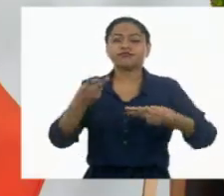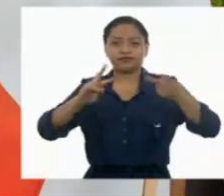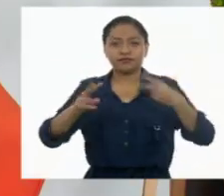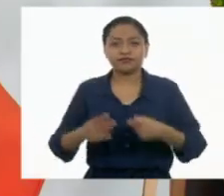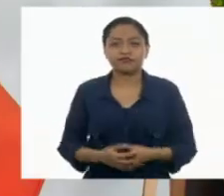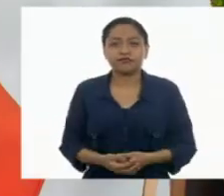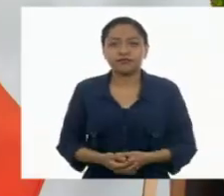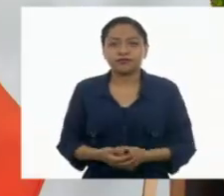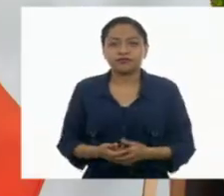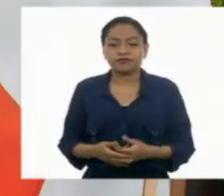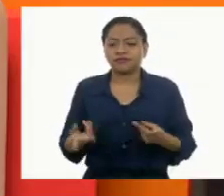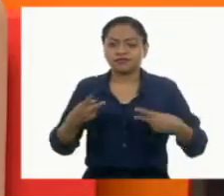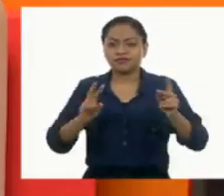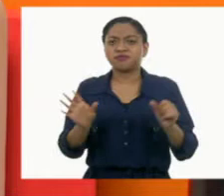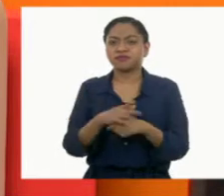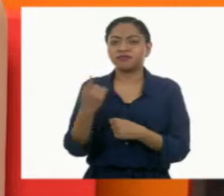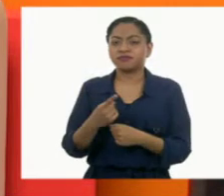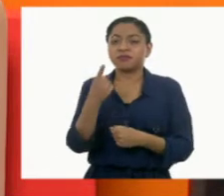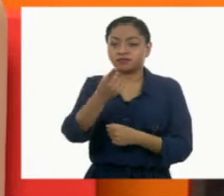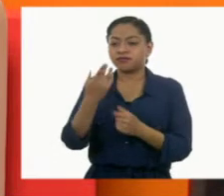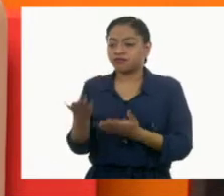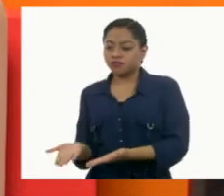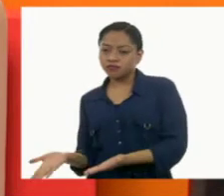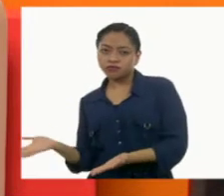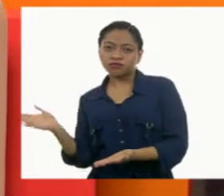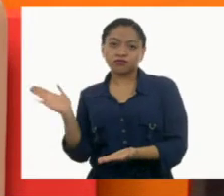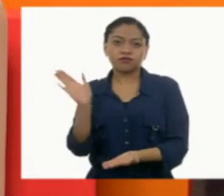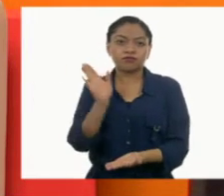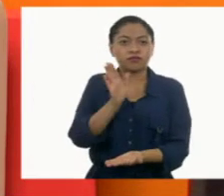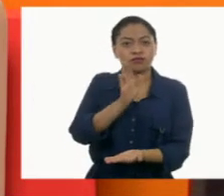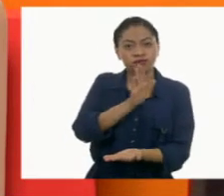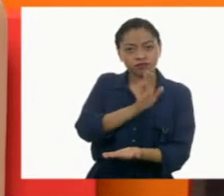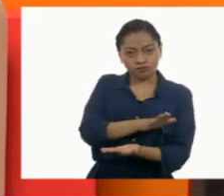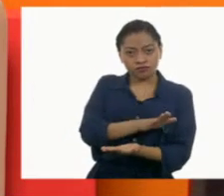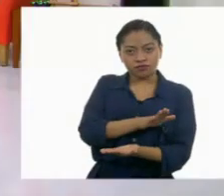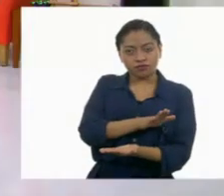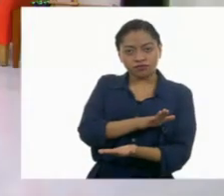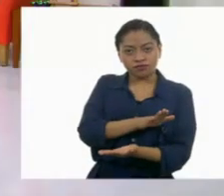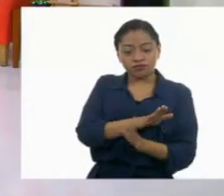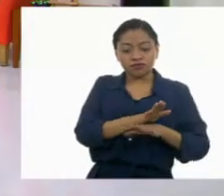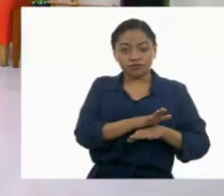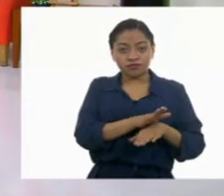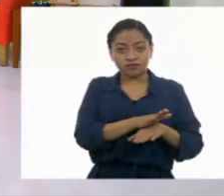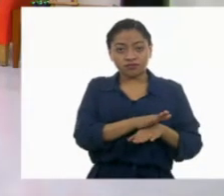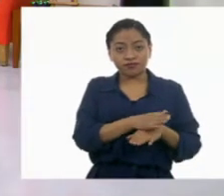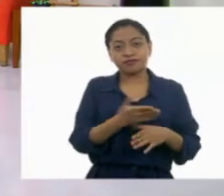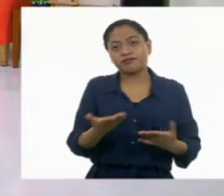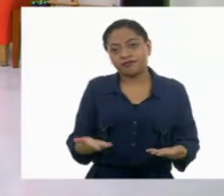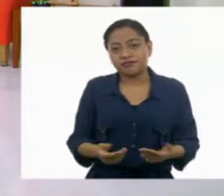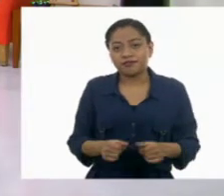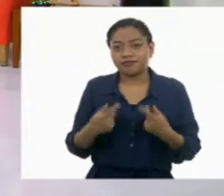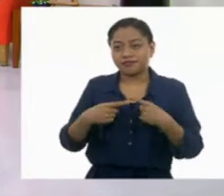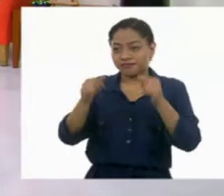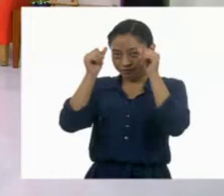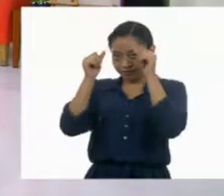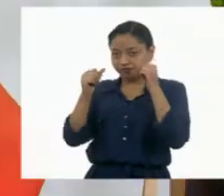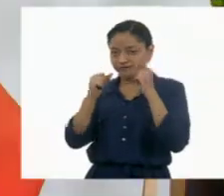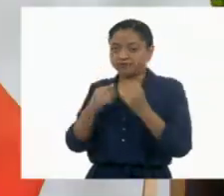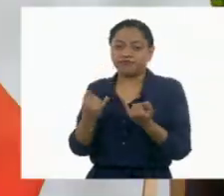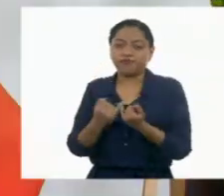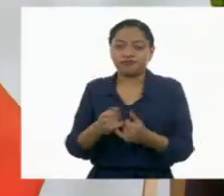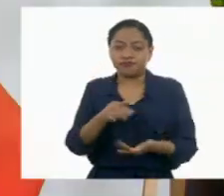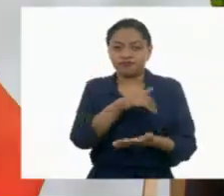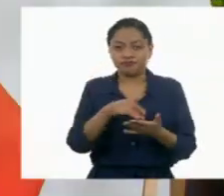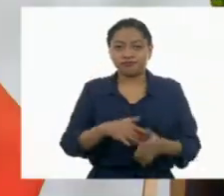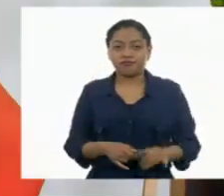inversión se da porque al voltear la hoja van a llevar una lectura como todos los normovisuales. Llevamos la lectura de